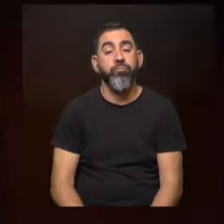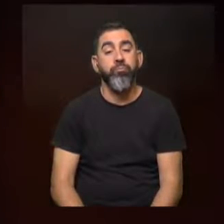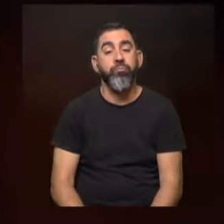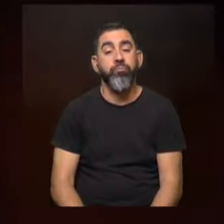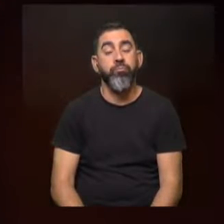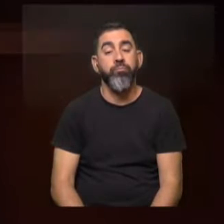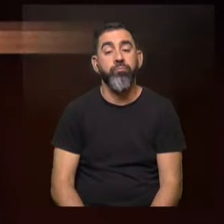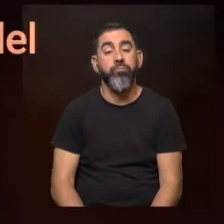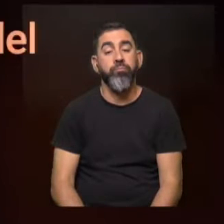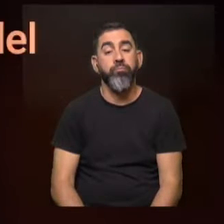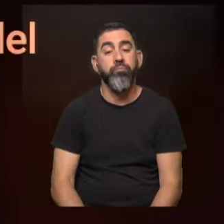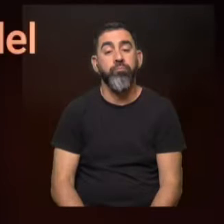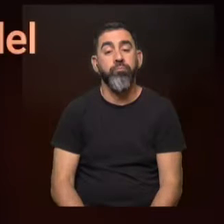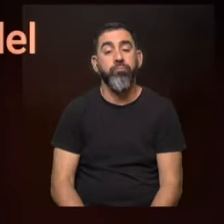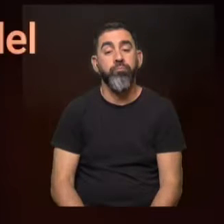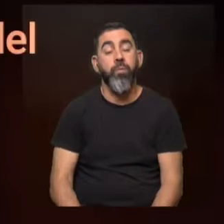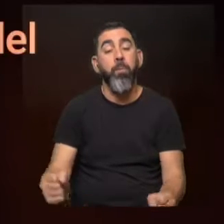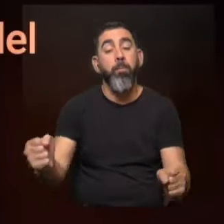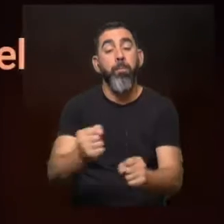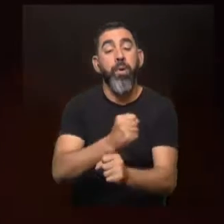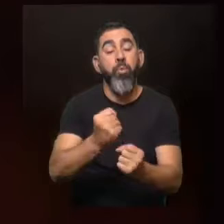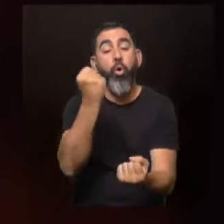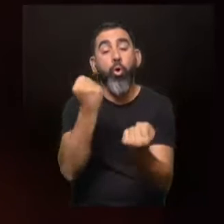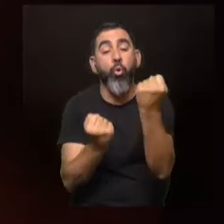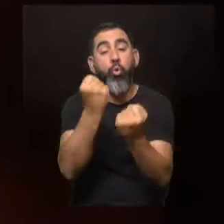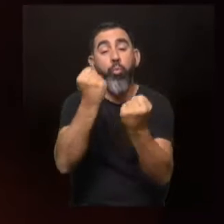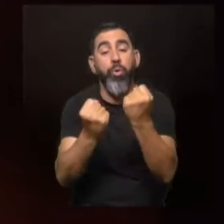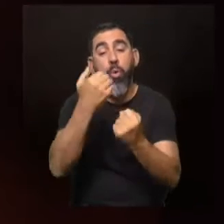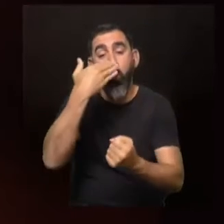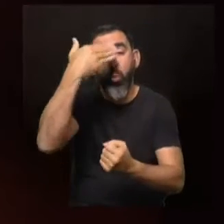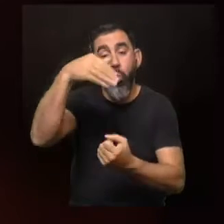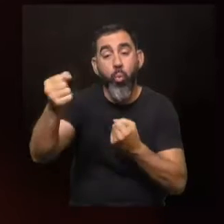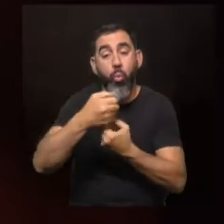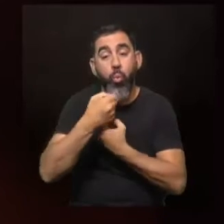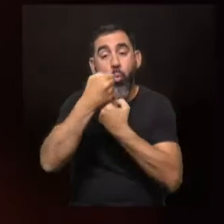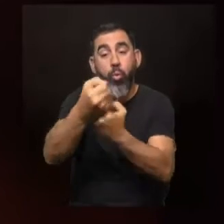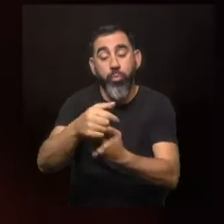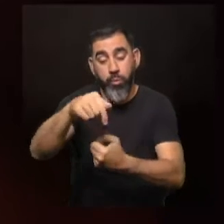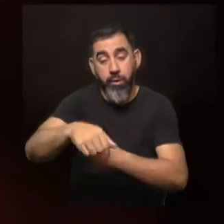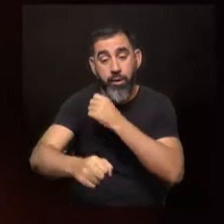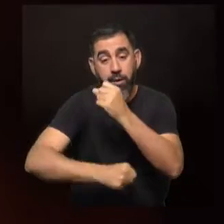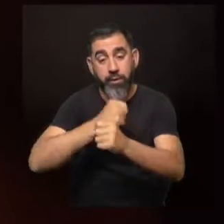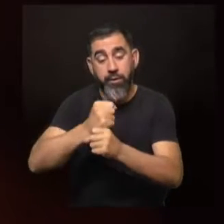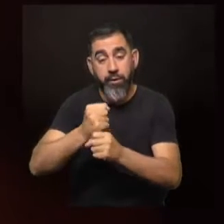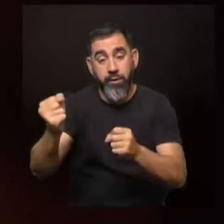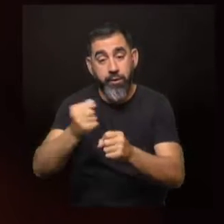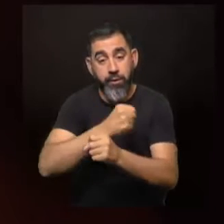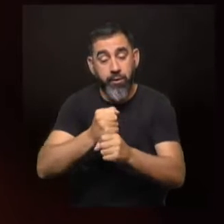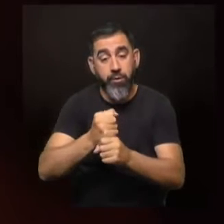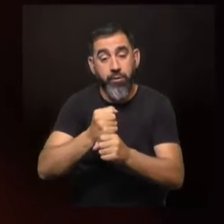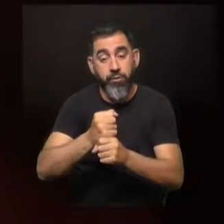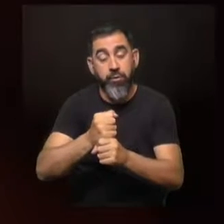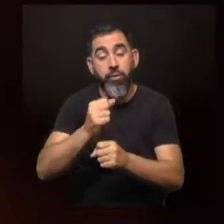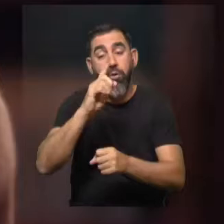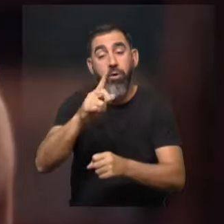want floating up. El Premio Nobel de Economía, el último que se entrega en el periodo anual de premiaciones, distinguió este